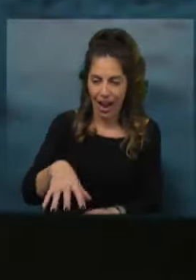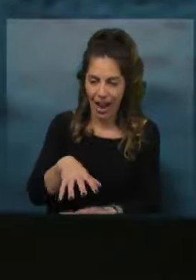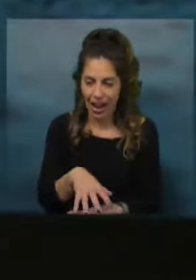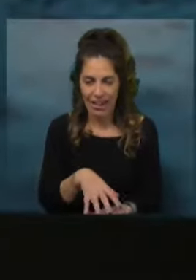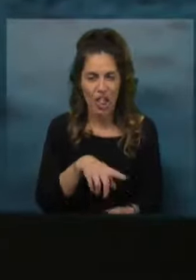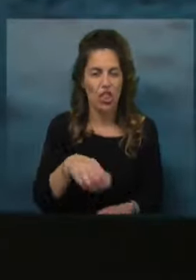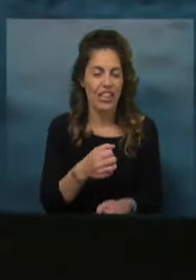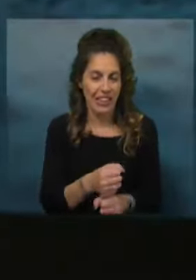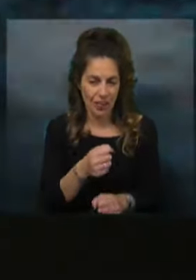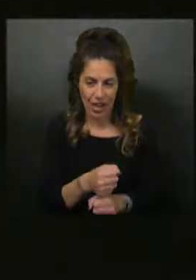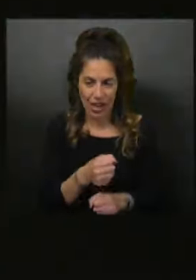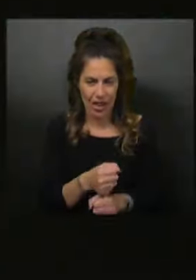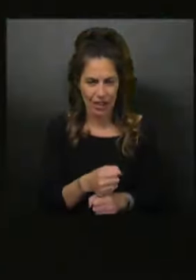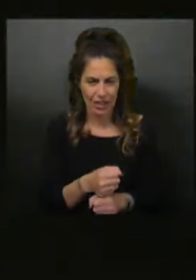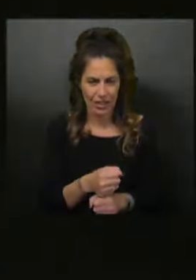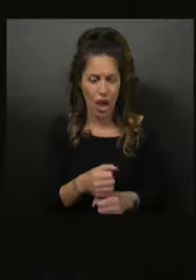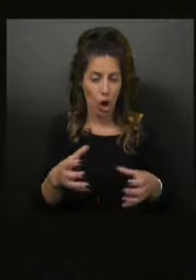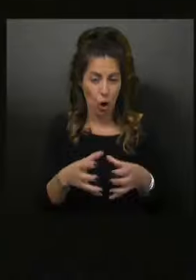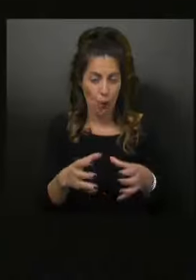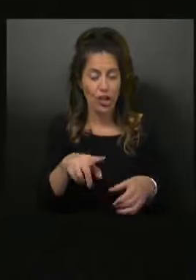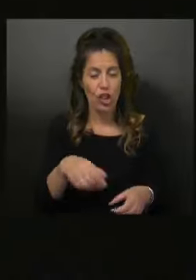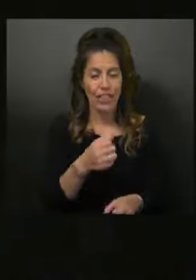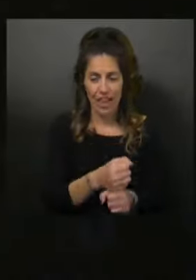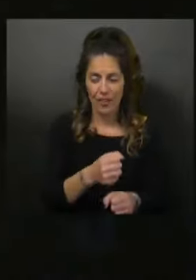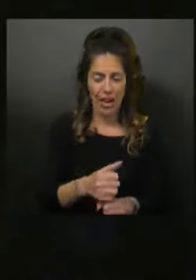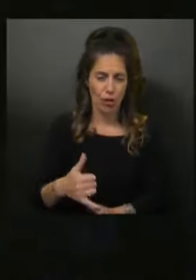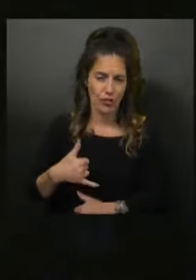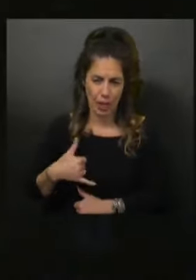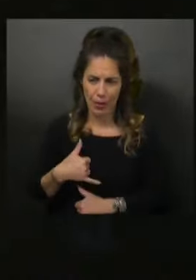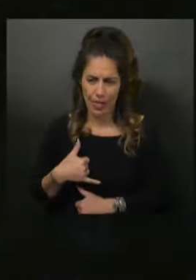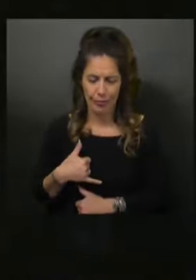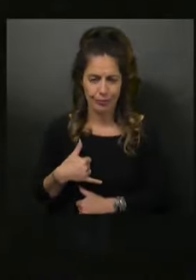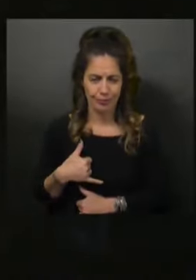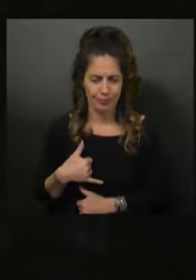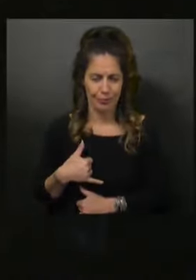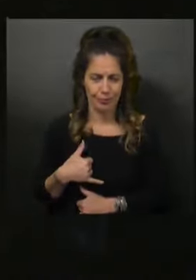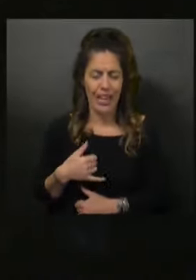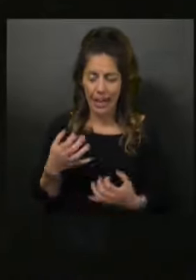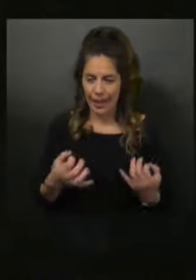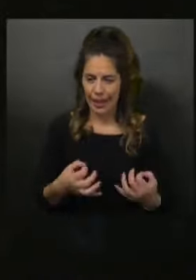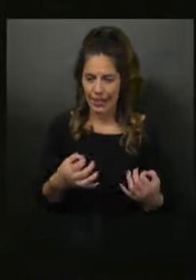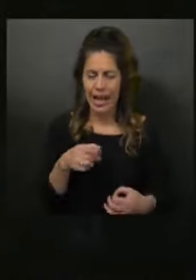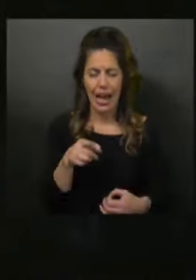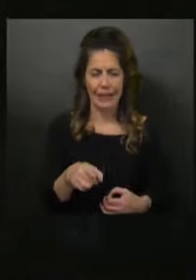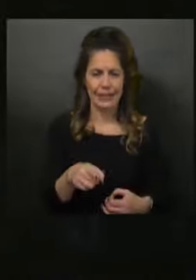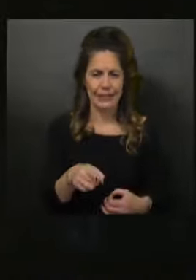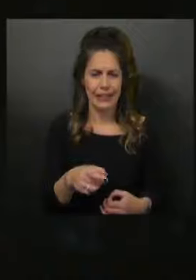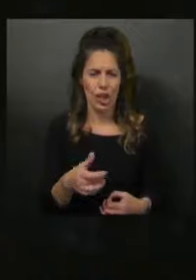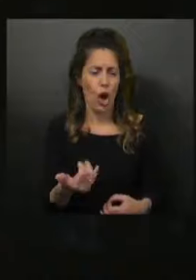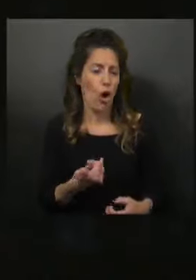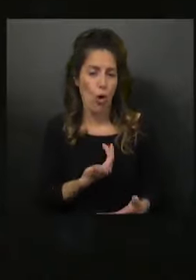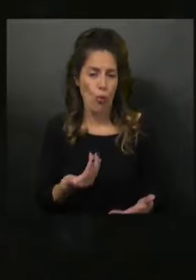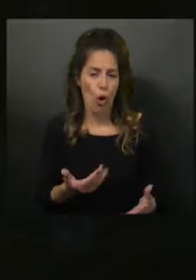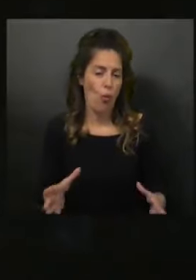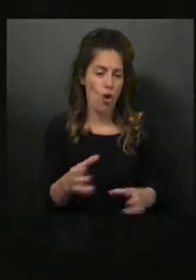están trabajando eh comandos donde están trabajando las fuerzas armadas y que en realidad ahí son como bolsones de